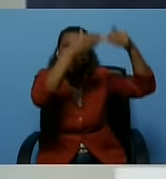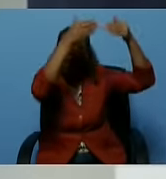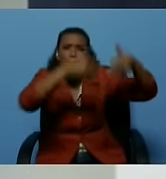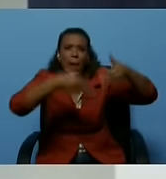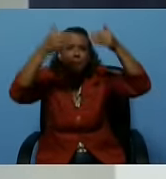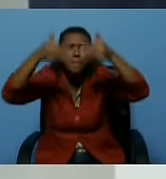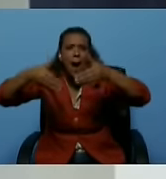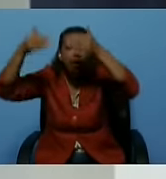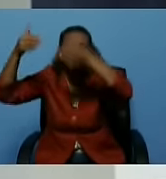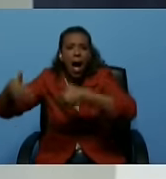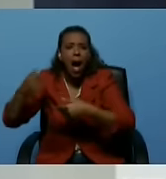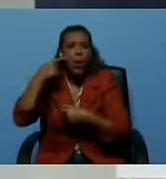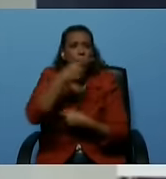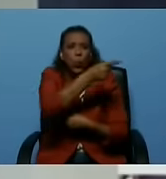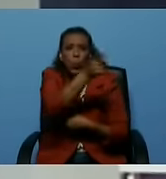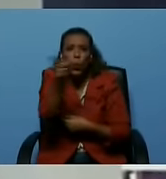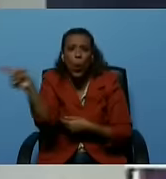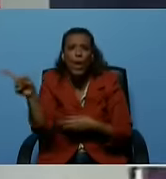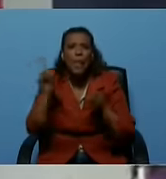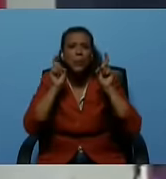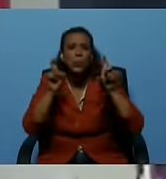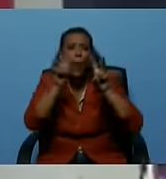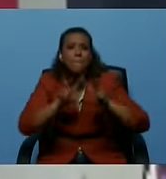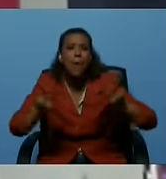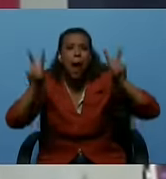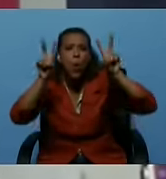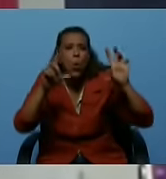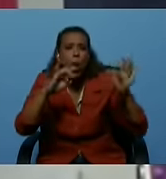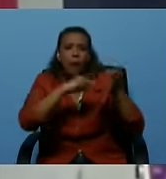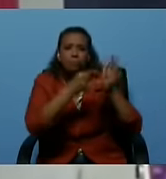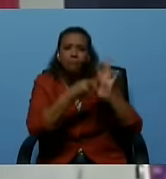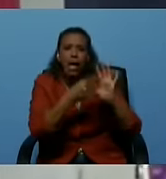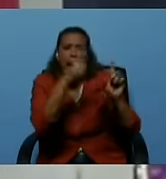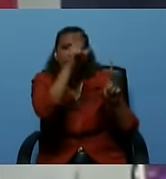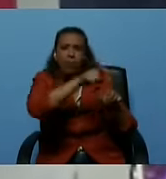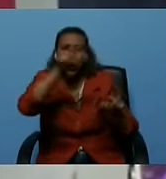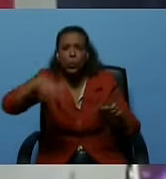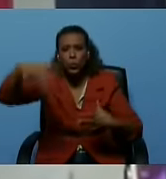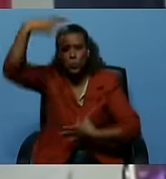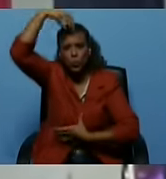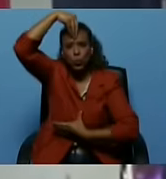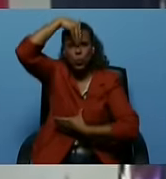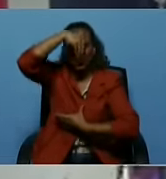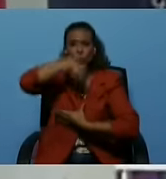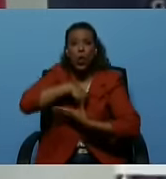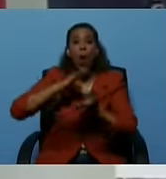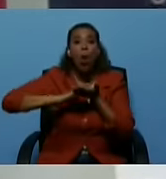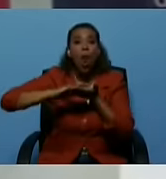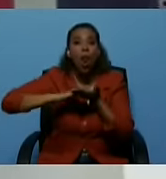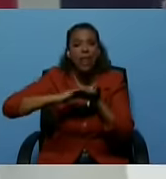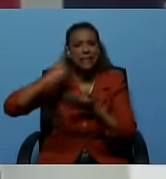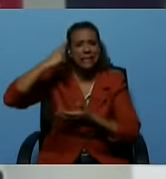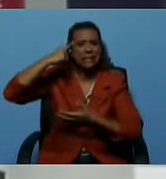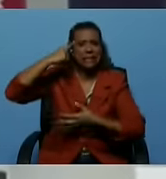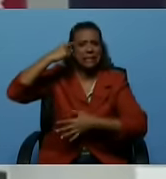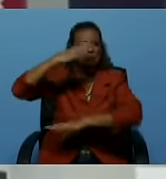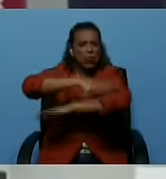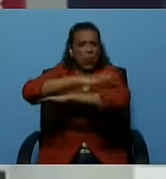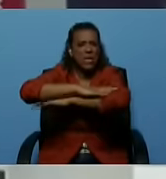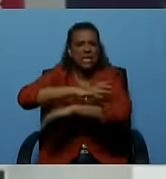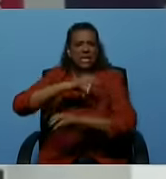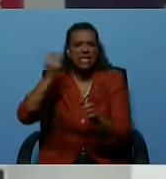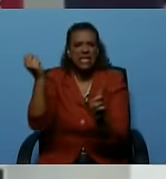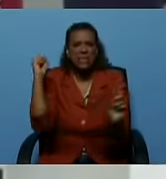Si pudiéramos formar a todos los venezolanos en base a estos conceptos, curaríamos al país del fascismo,